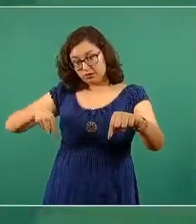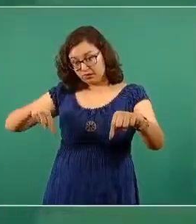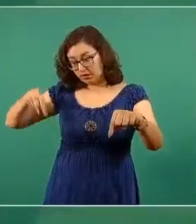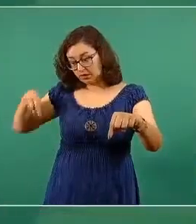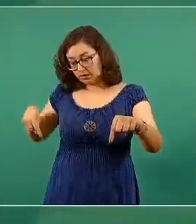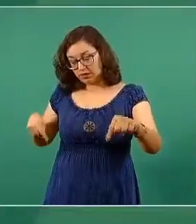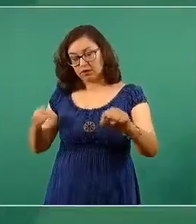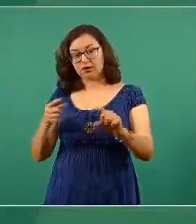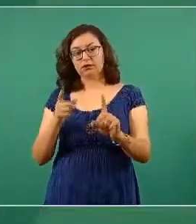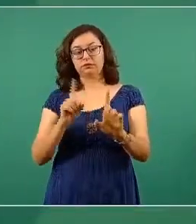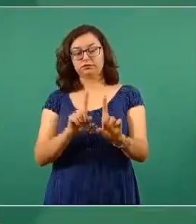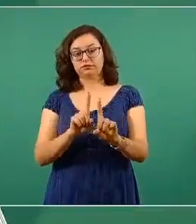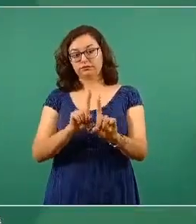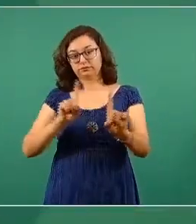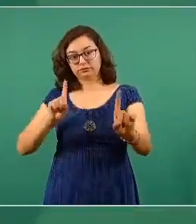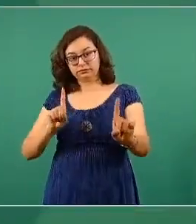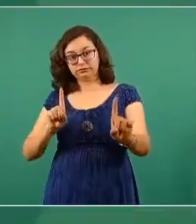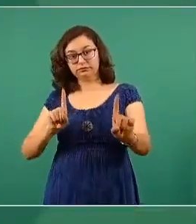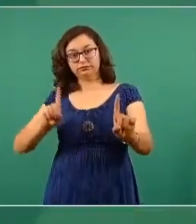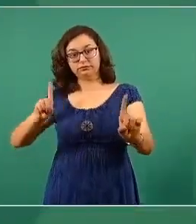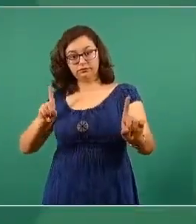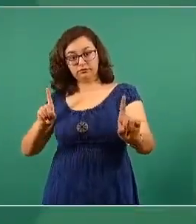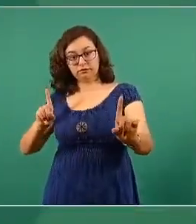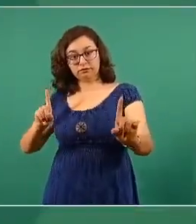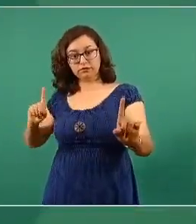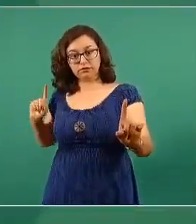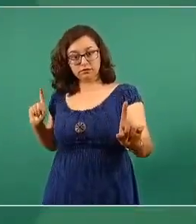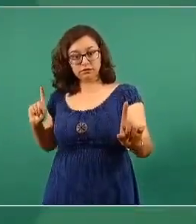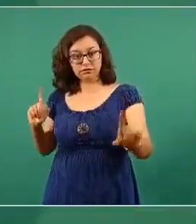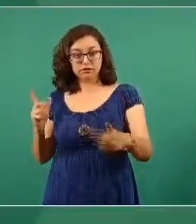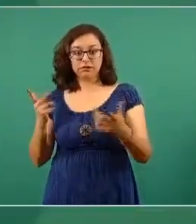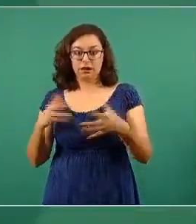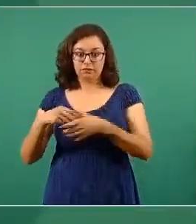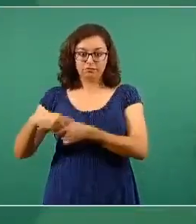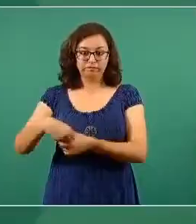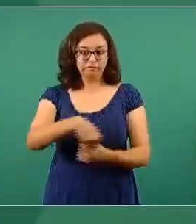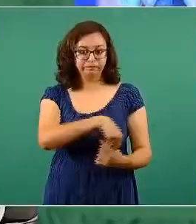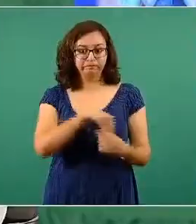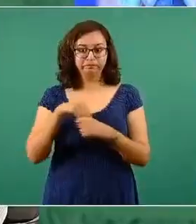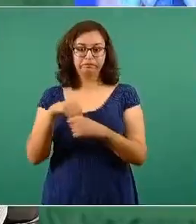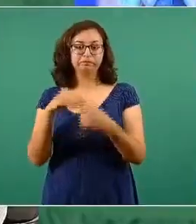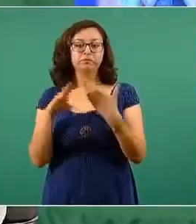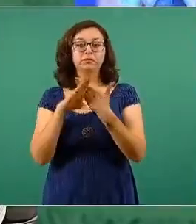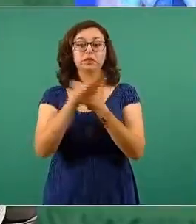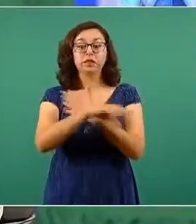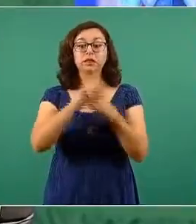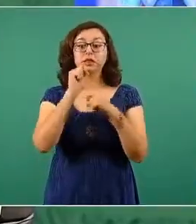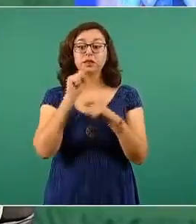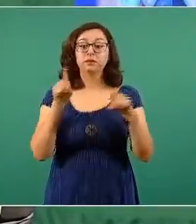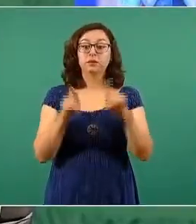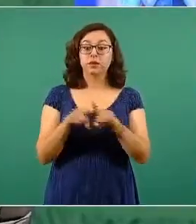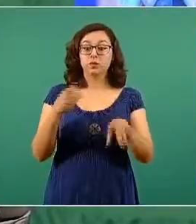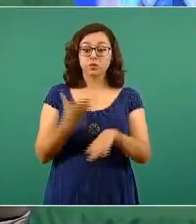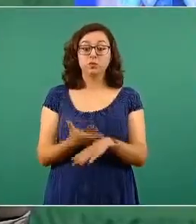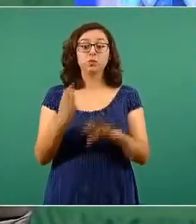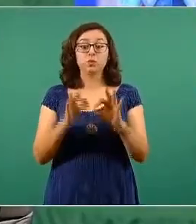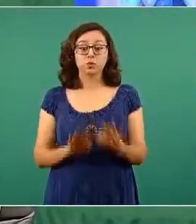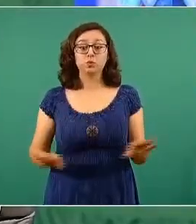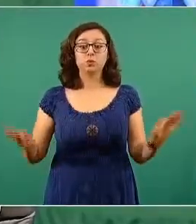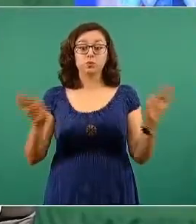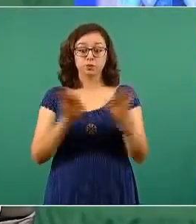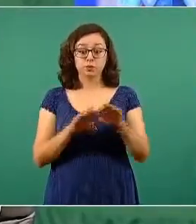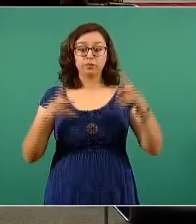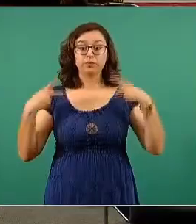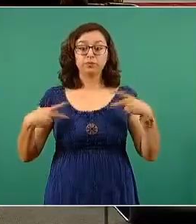de salud, etcétera, van a estar bien ubicados para que no haya aglomeraciones. Y aquí es muy importante, y pues también aprovecharíamos para invitar a